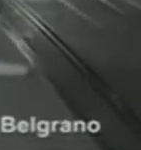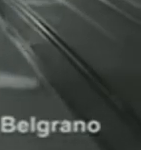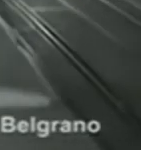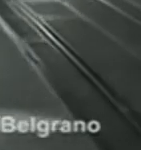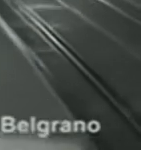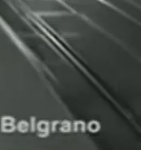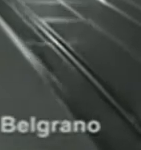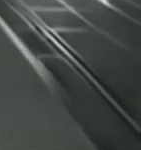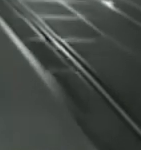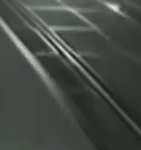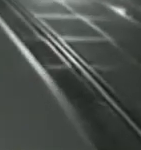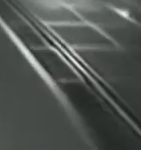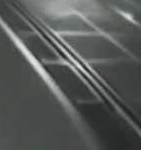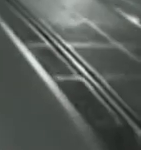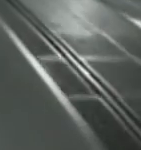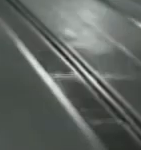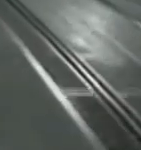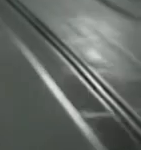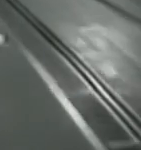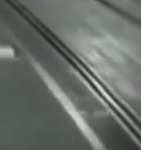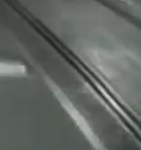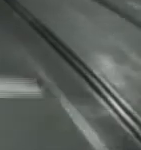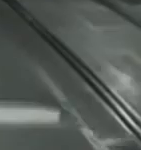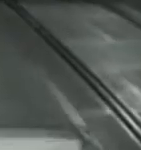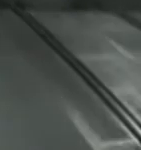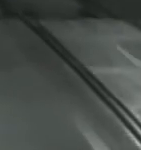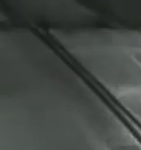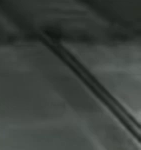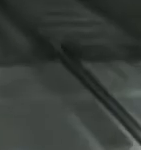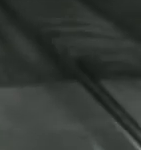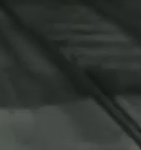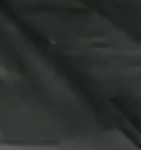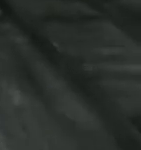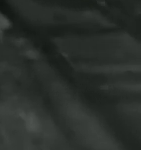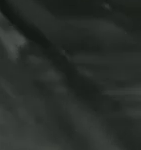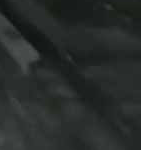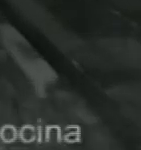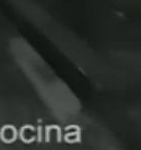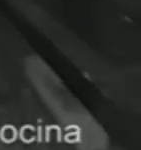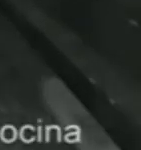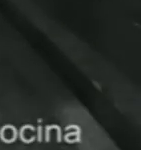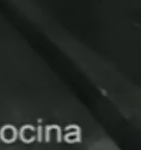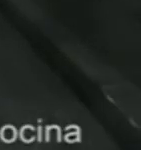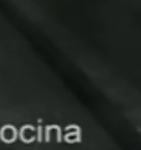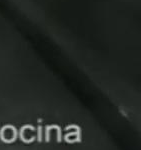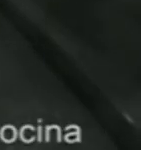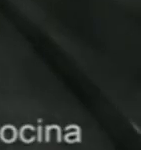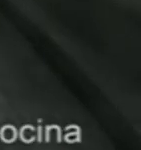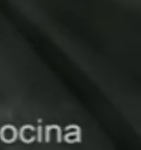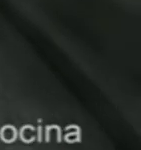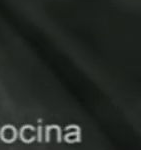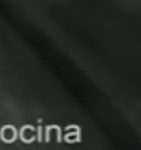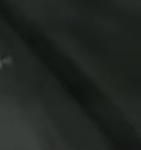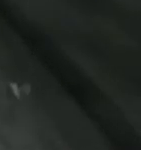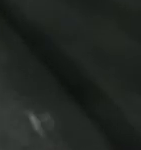día siguiente se produjo el impacto de Castelar, que fue absolutamente tapado por este caso. Para algunos,